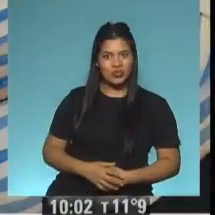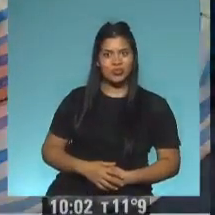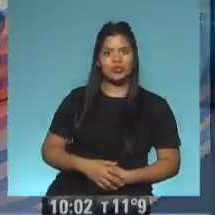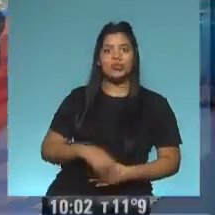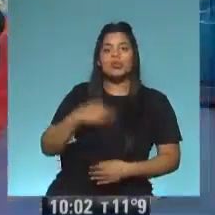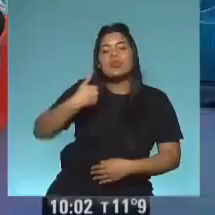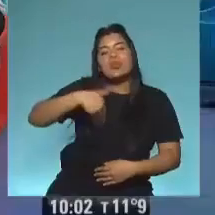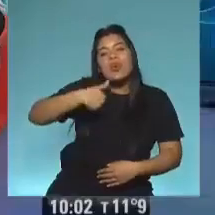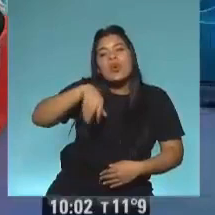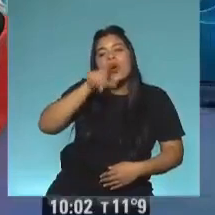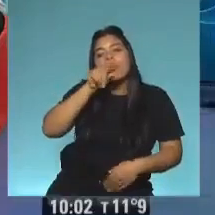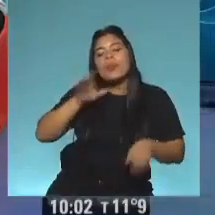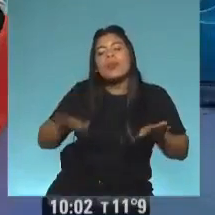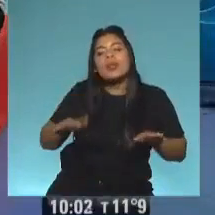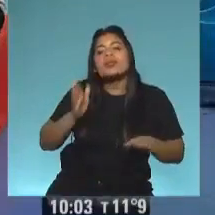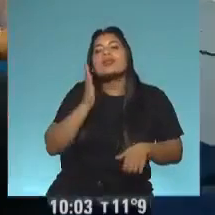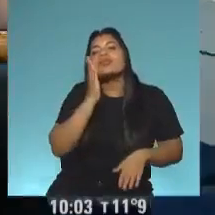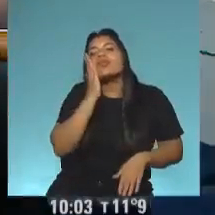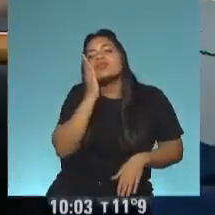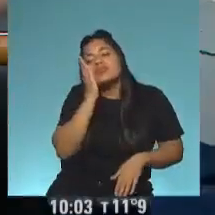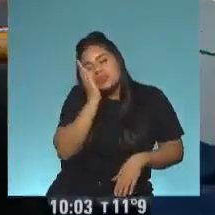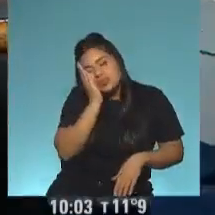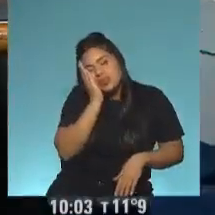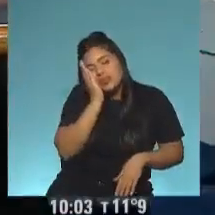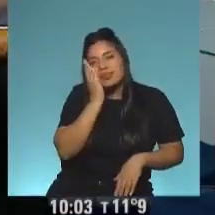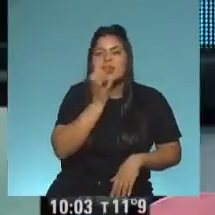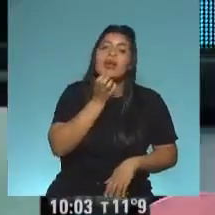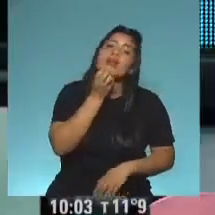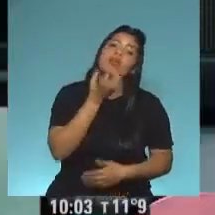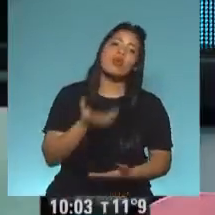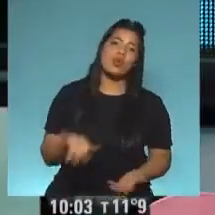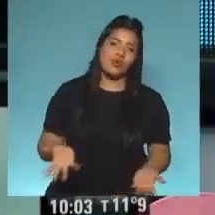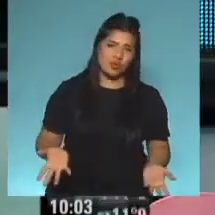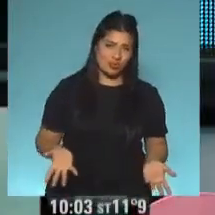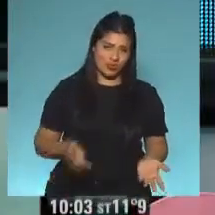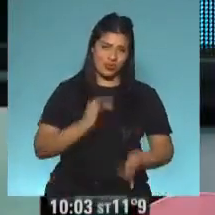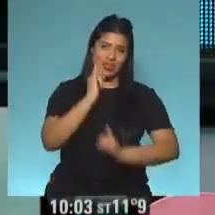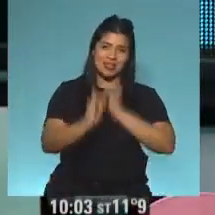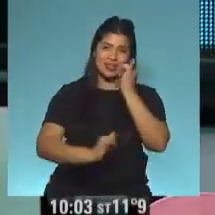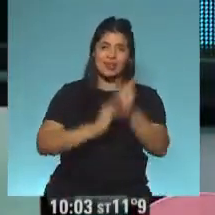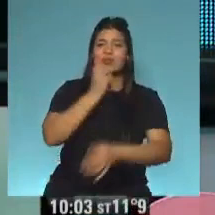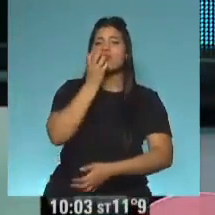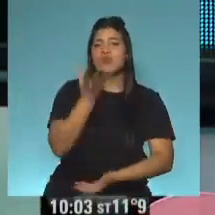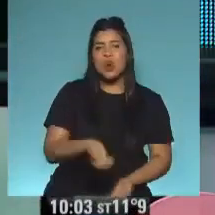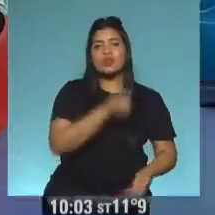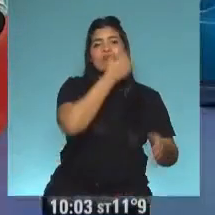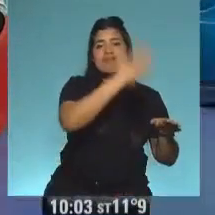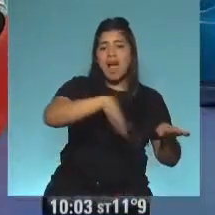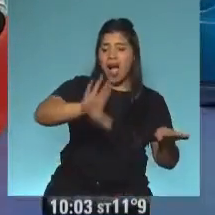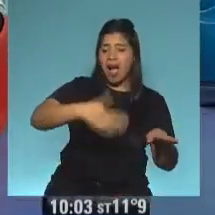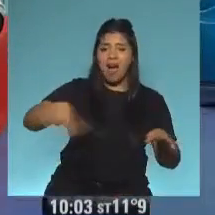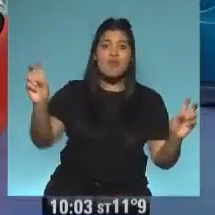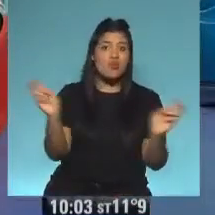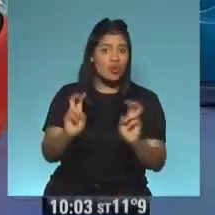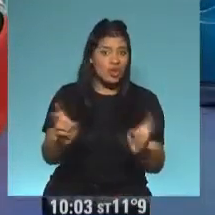dormido. Muy bien. Hermosa historia y qué hermosos los sonidos del mar que nos regalaron también. Ay,